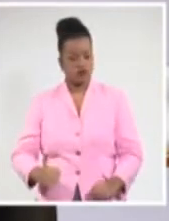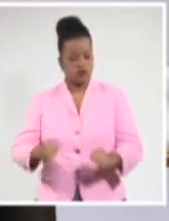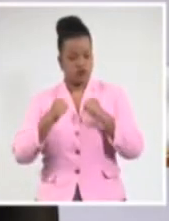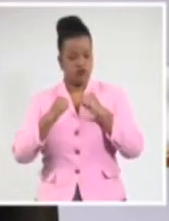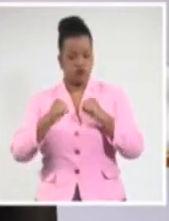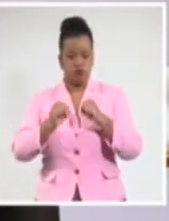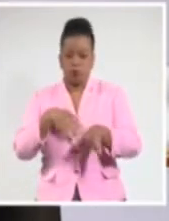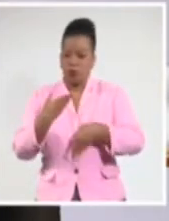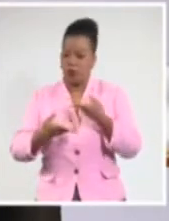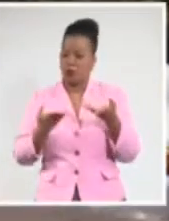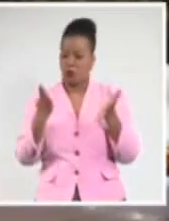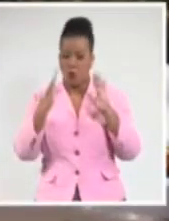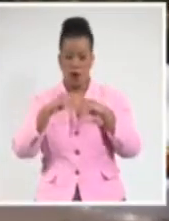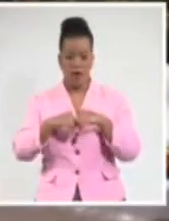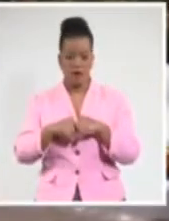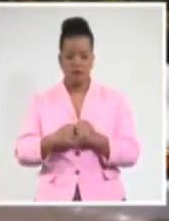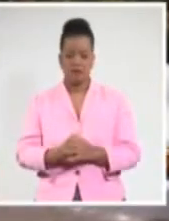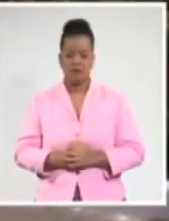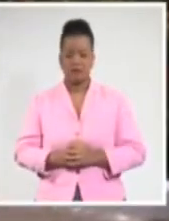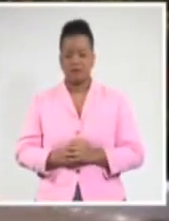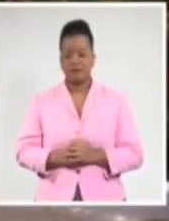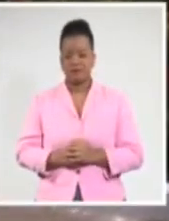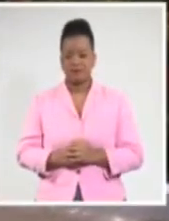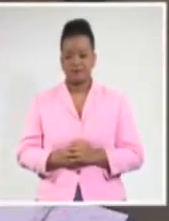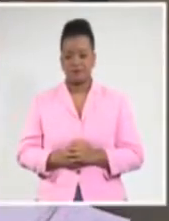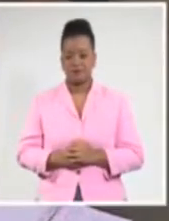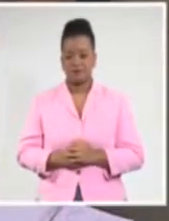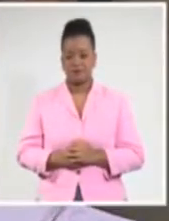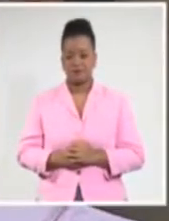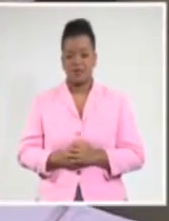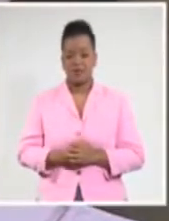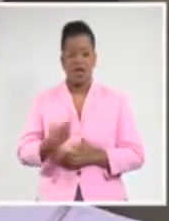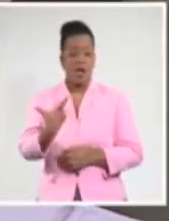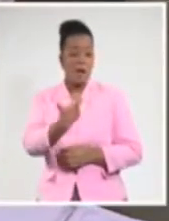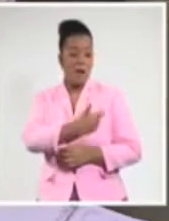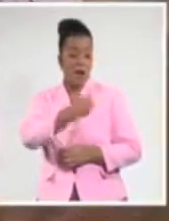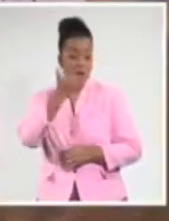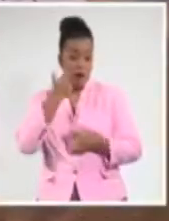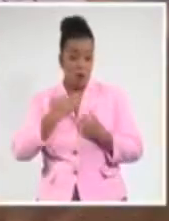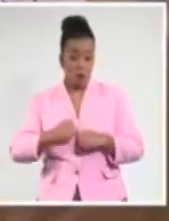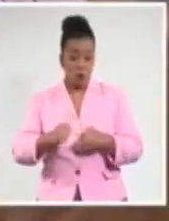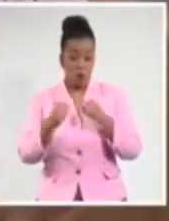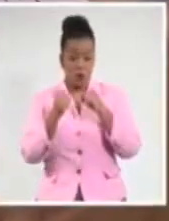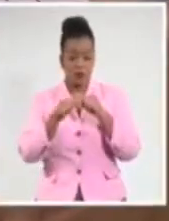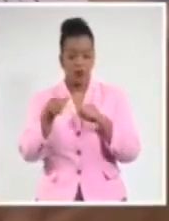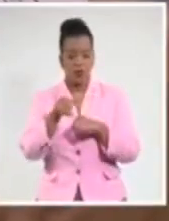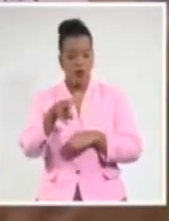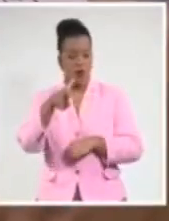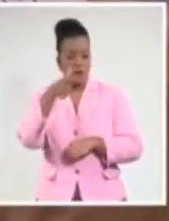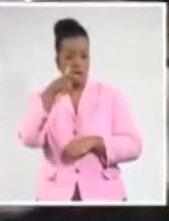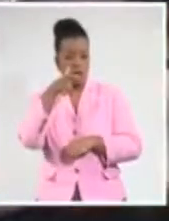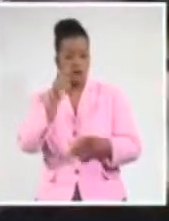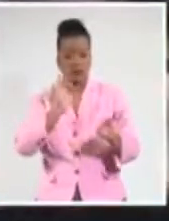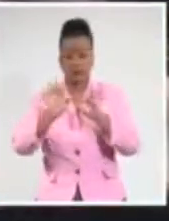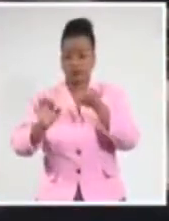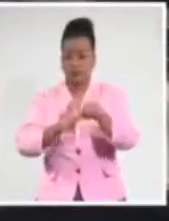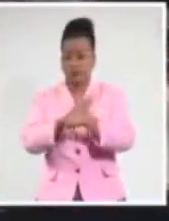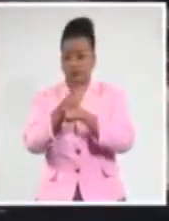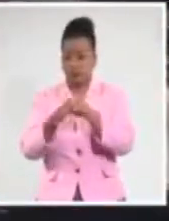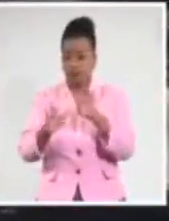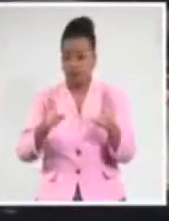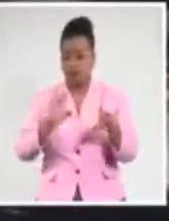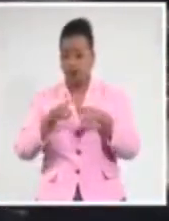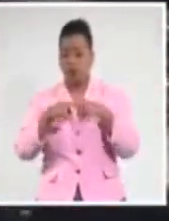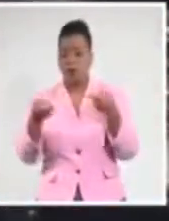problema. Más agilidad. A la par de la vacunación de refuerzo, se intensifica la vigilancia epidemiológica, pues